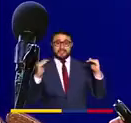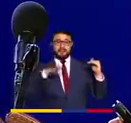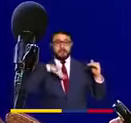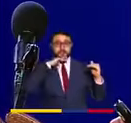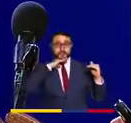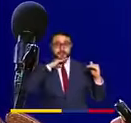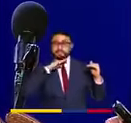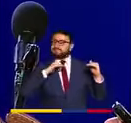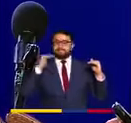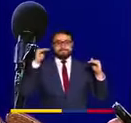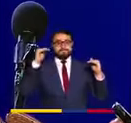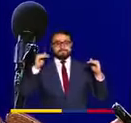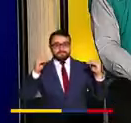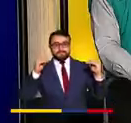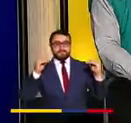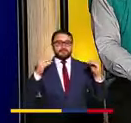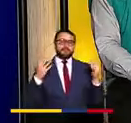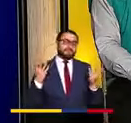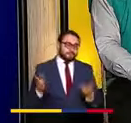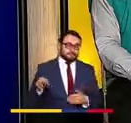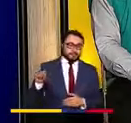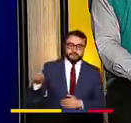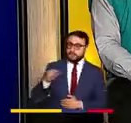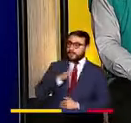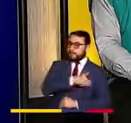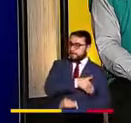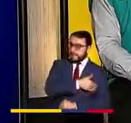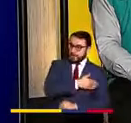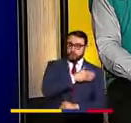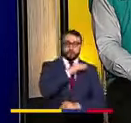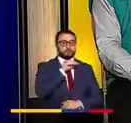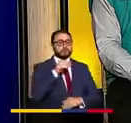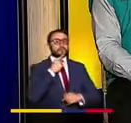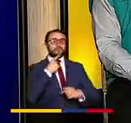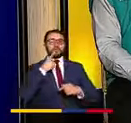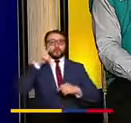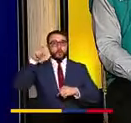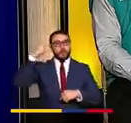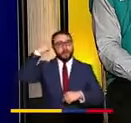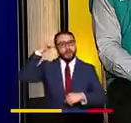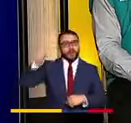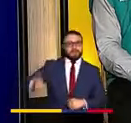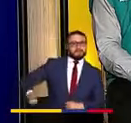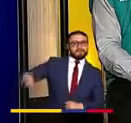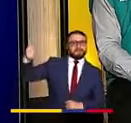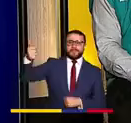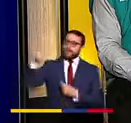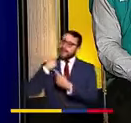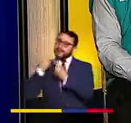suficiente. Entonces, ministro, en el diálogo con la gobernadora y sin